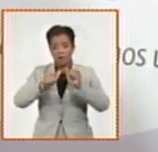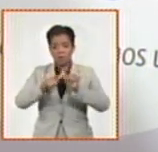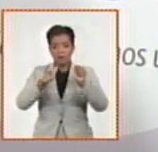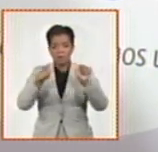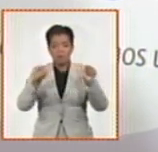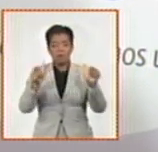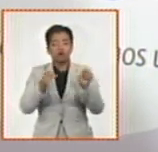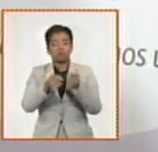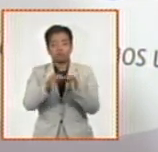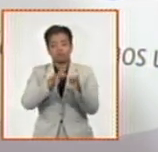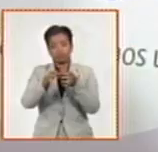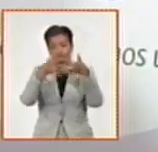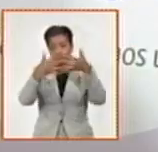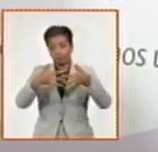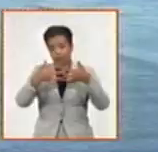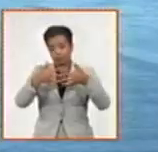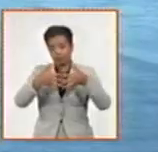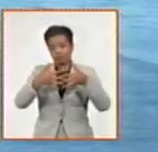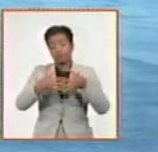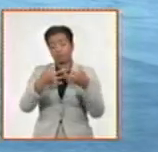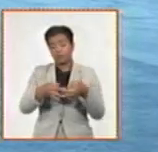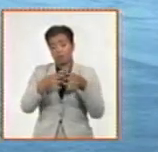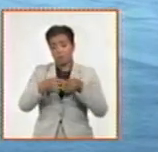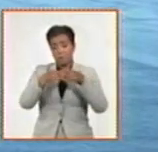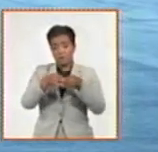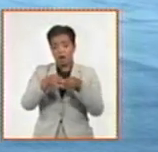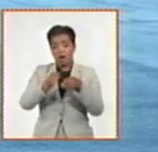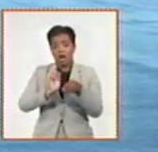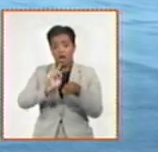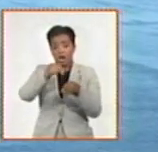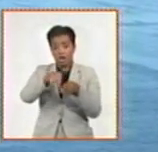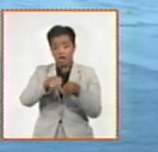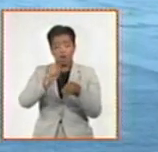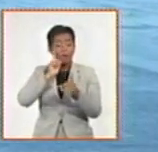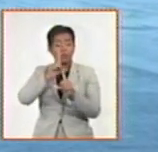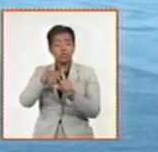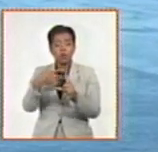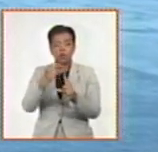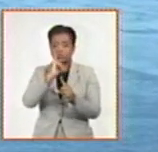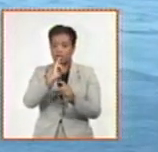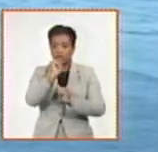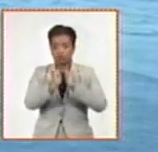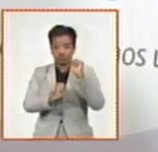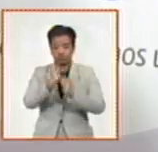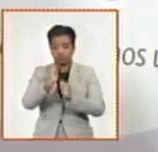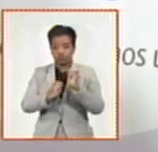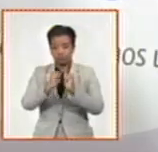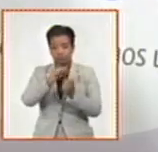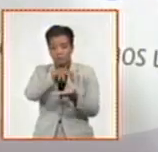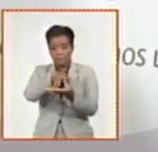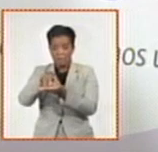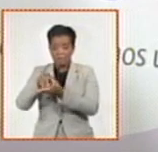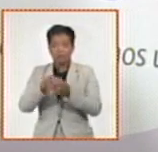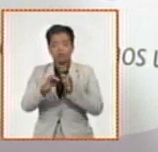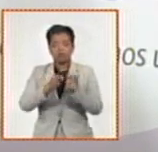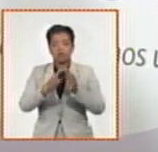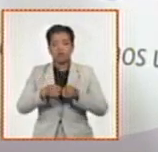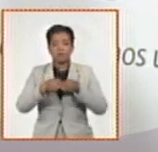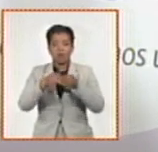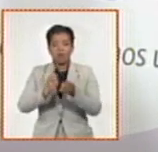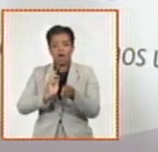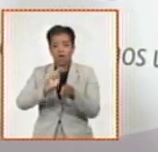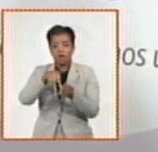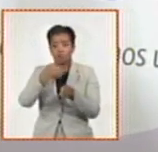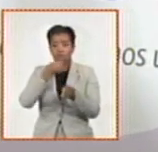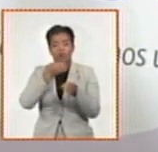la capacidad de generación de la central flotante hasta alcanzar los 6 motores que tiene instalado en el barco y poder entregar toda